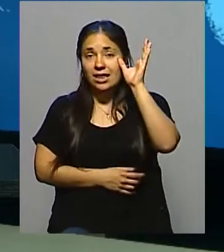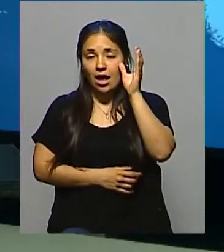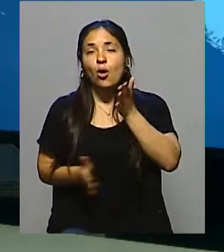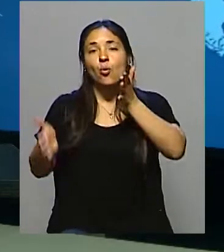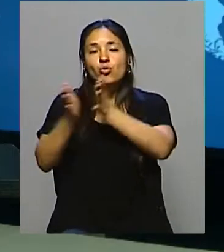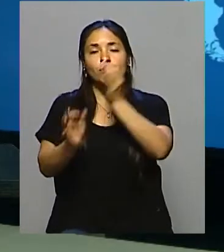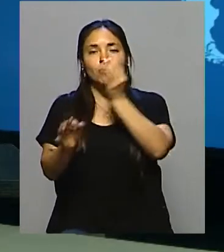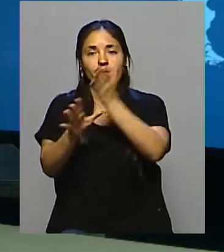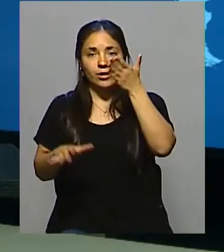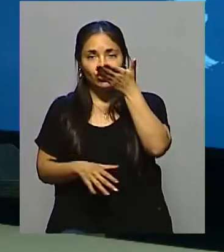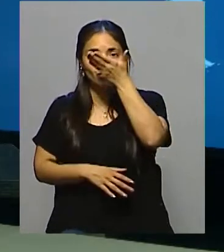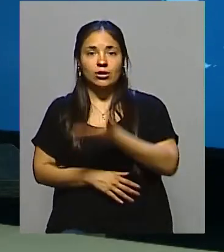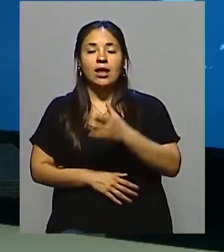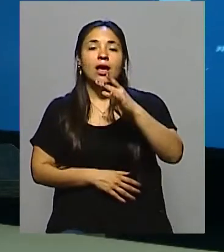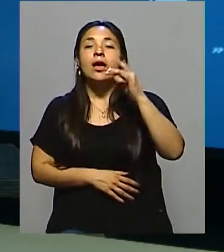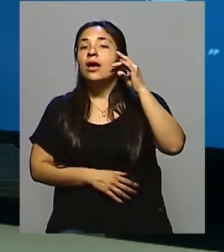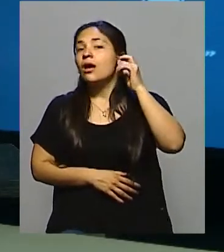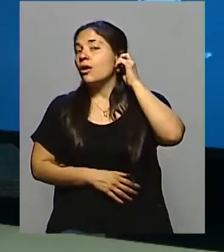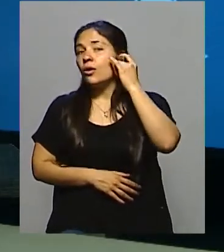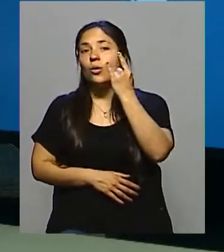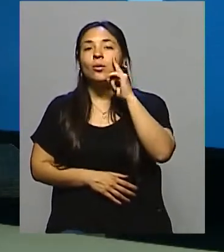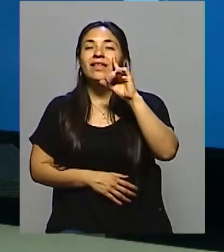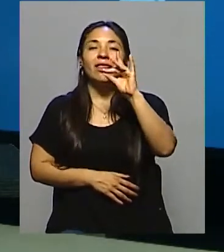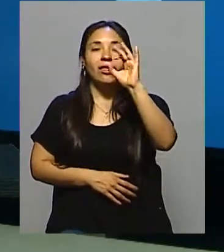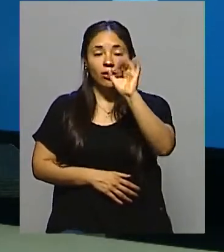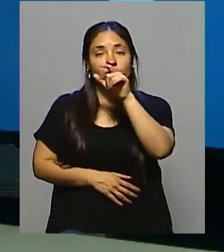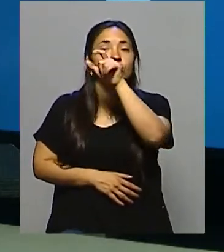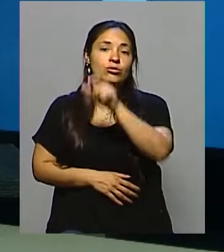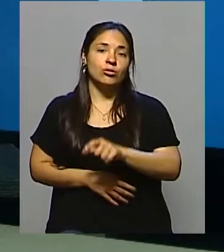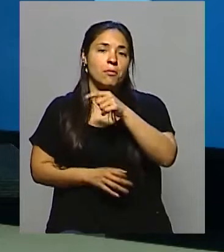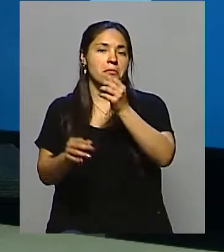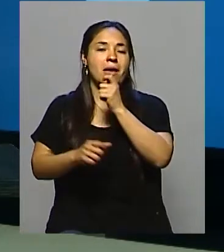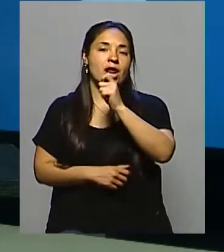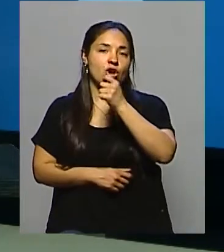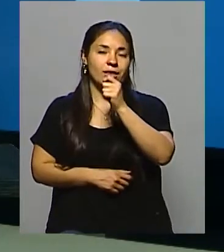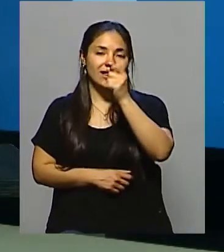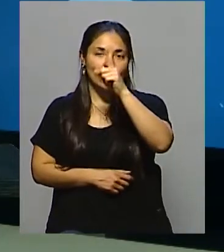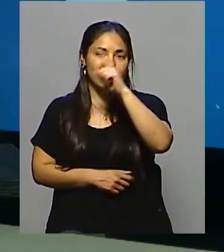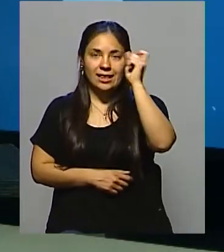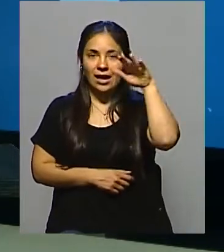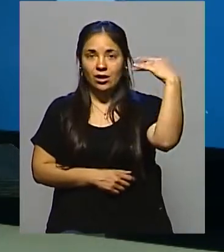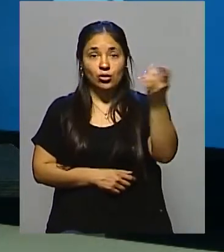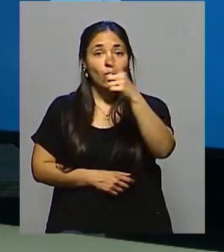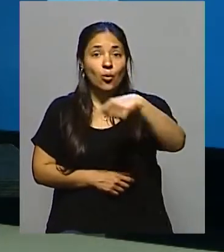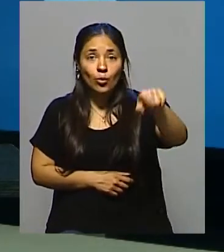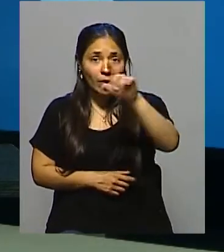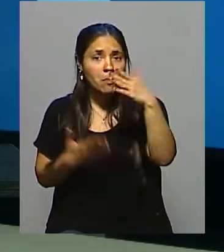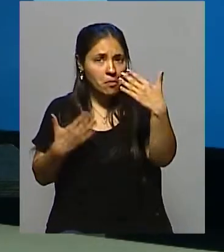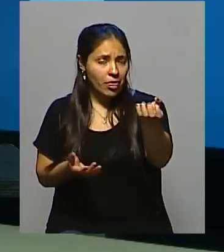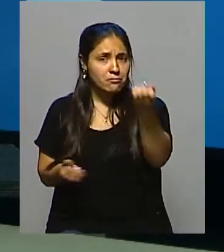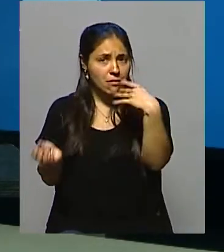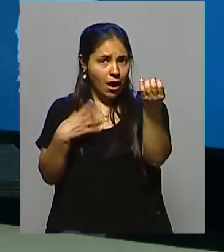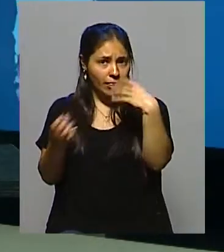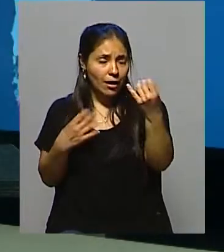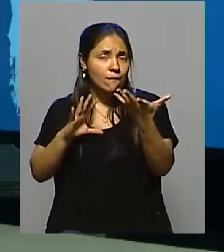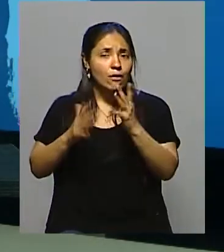que es periodista italiano. Recuerden ustedes que están ahí del otro lado que pueden tomar contacto con nosotros a través de las redes sociales. Estamos presentes en Twitter, en